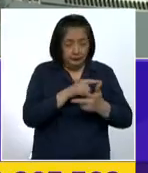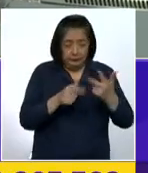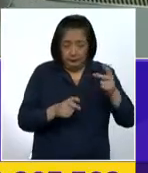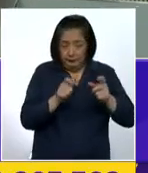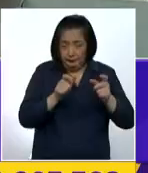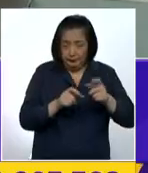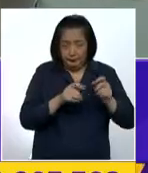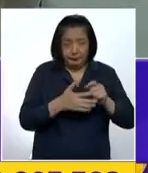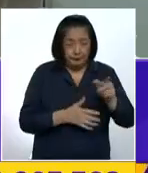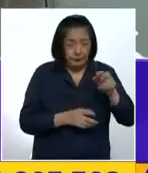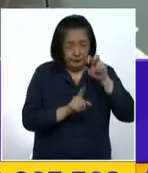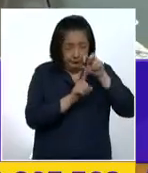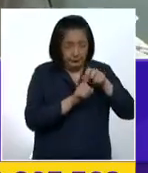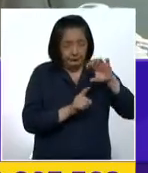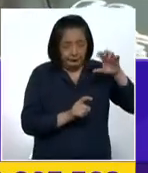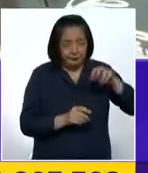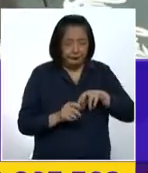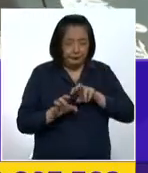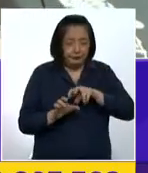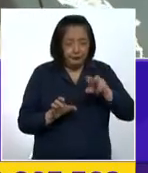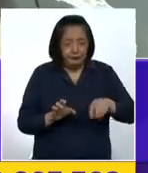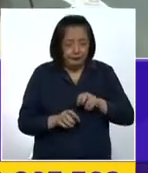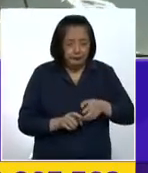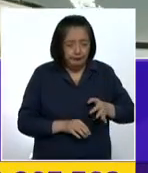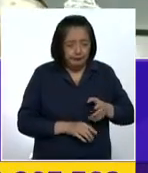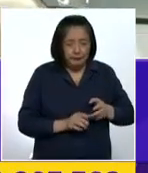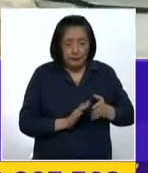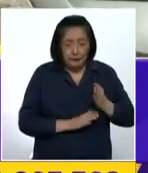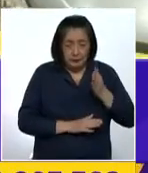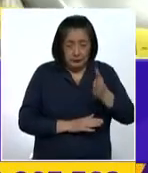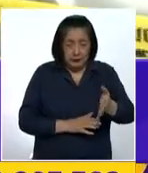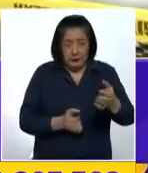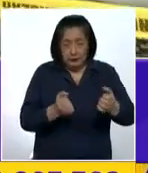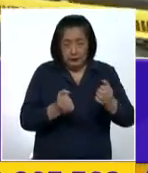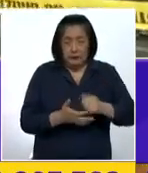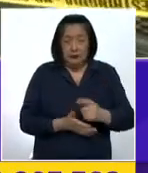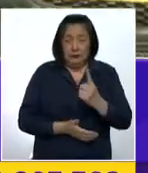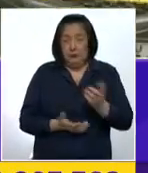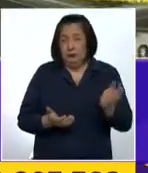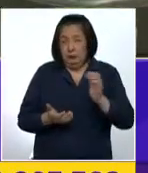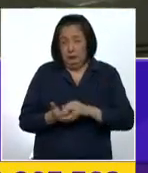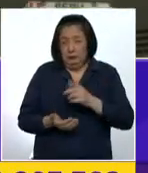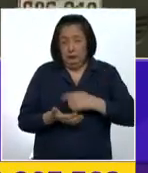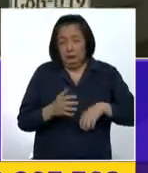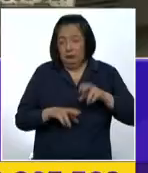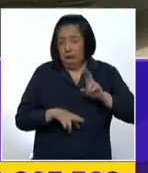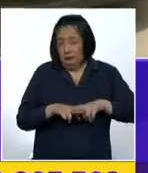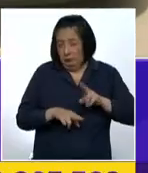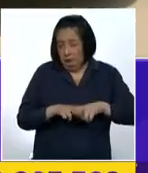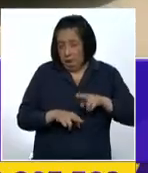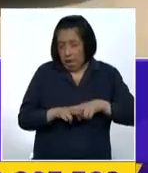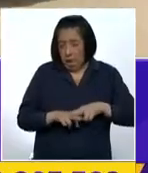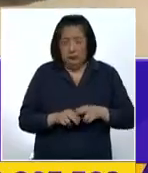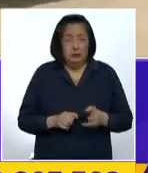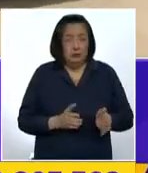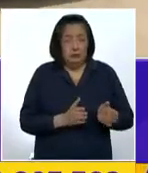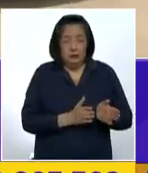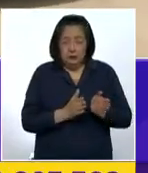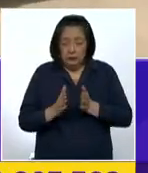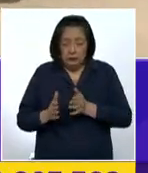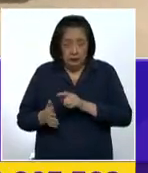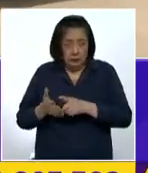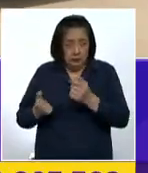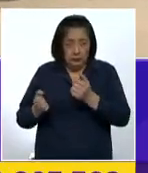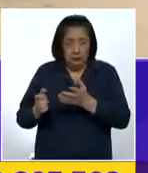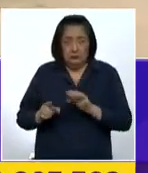de seguridad que caminan y se desplazan hacia el vehículo de las víctimas, y una persona más que habría estado sentada en el lado de copiloto, donde justo se ha